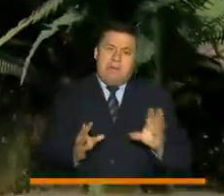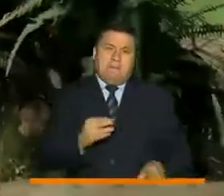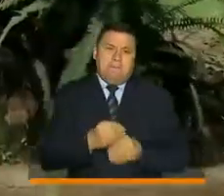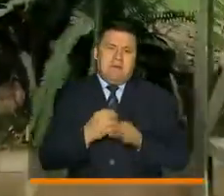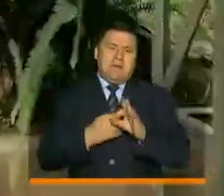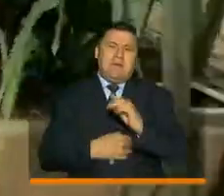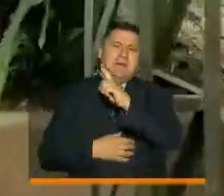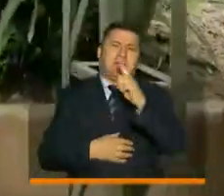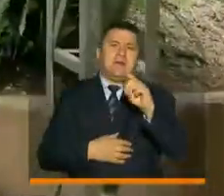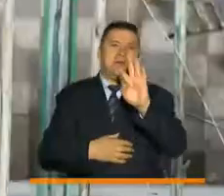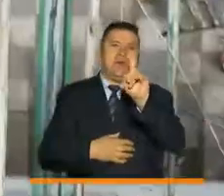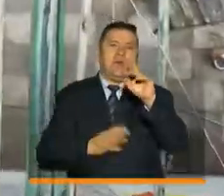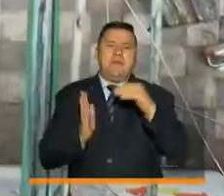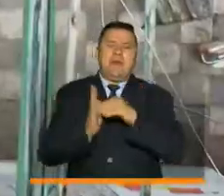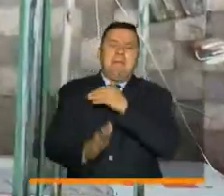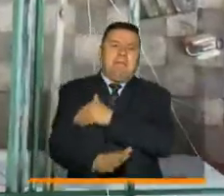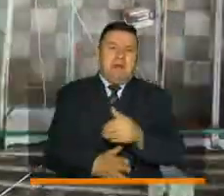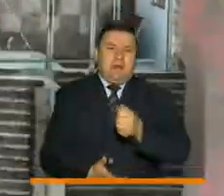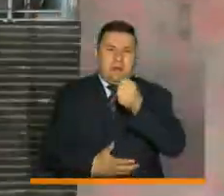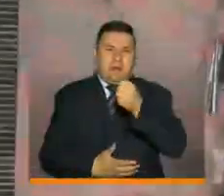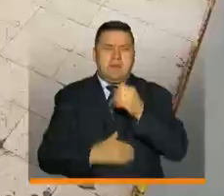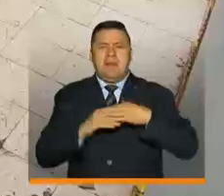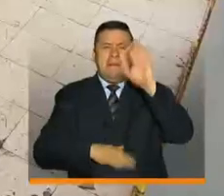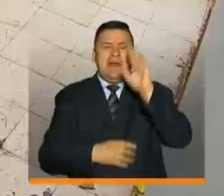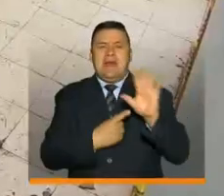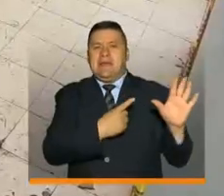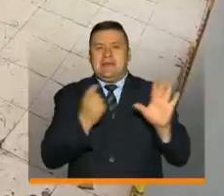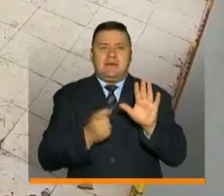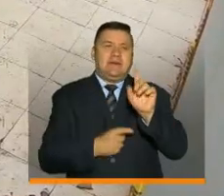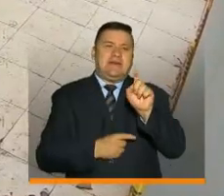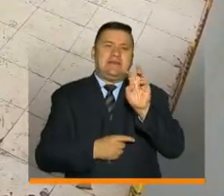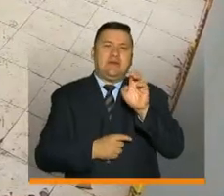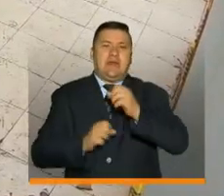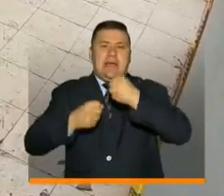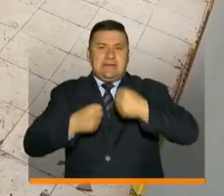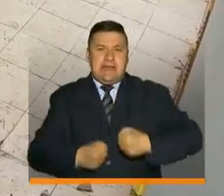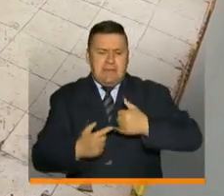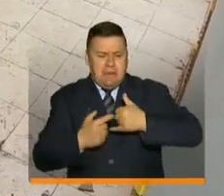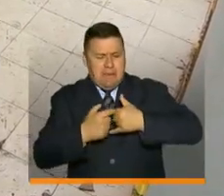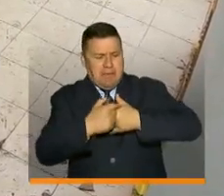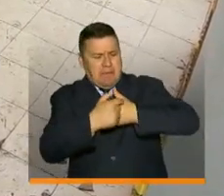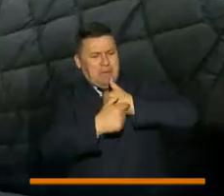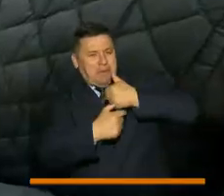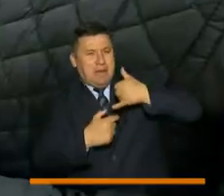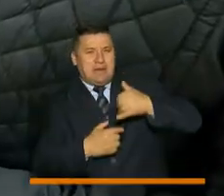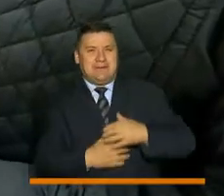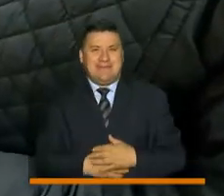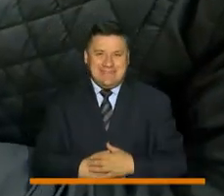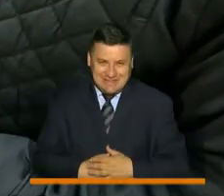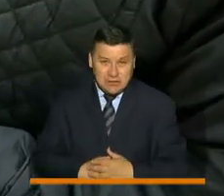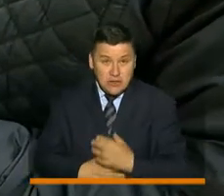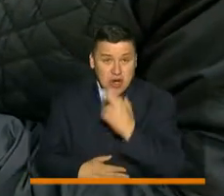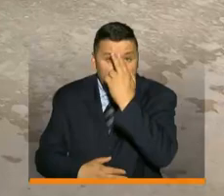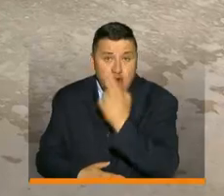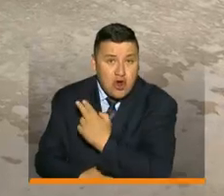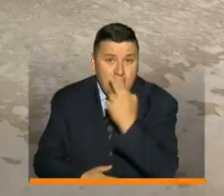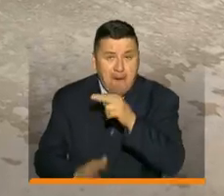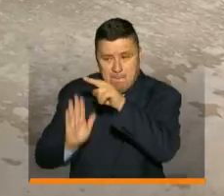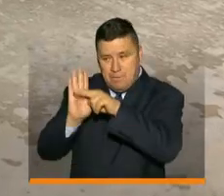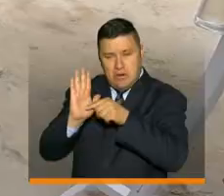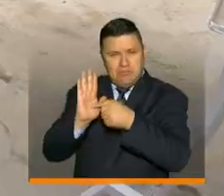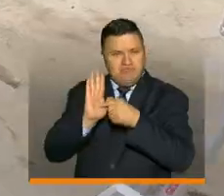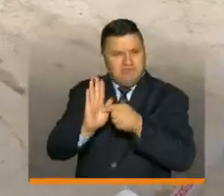de 191 mil millones en más de 668 sedes a lo largo y ancho del país. Cumpliendo con los